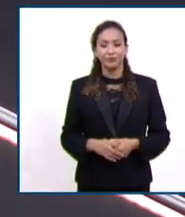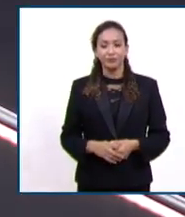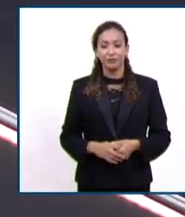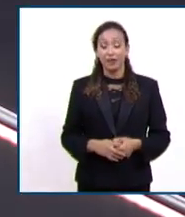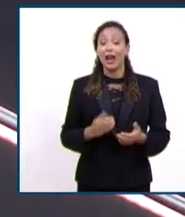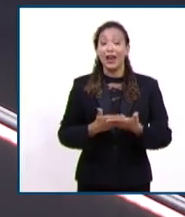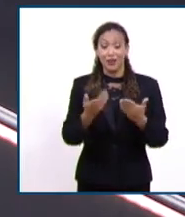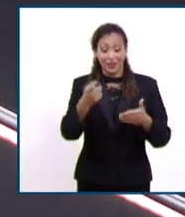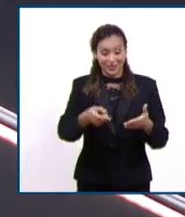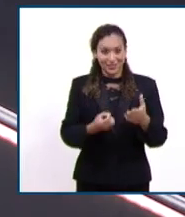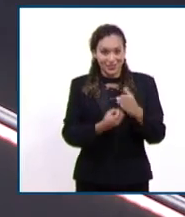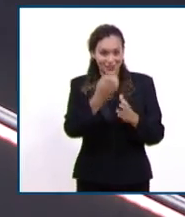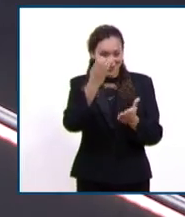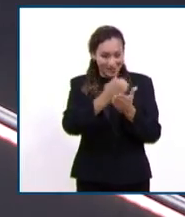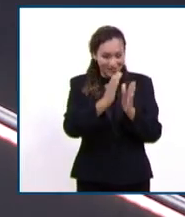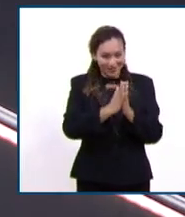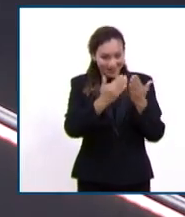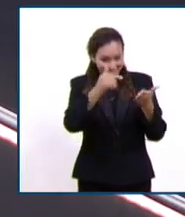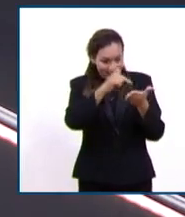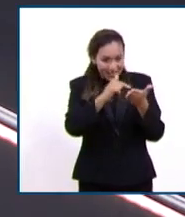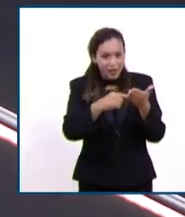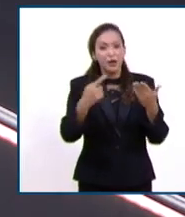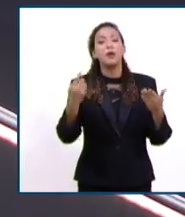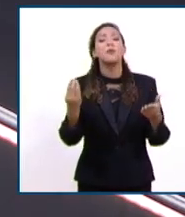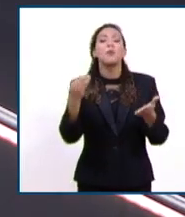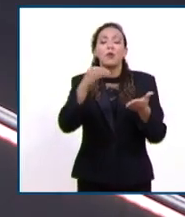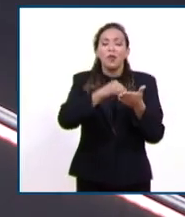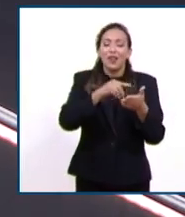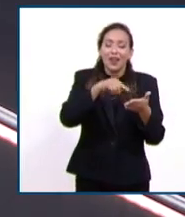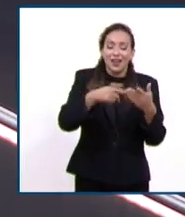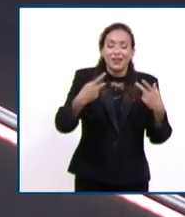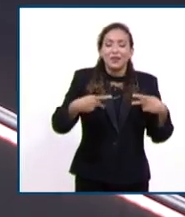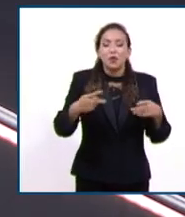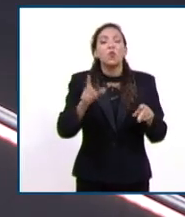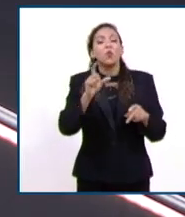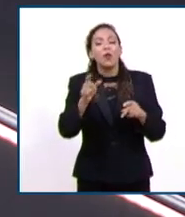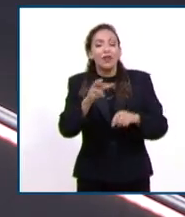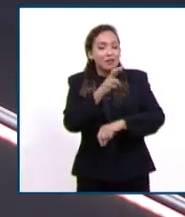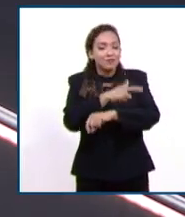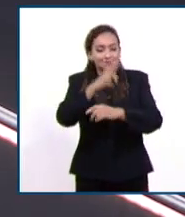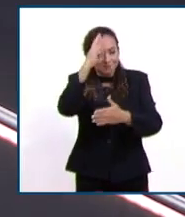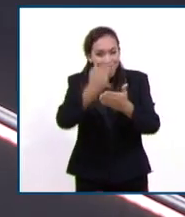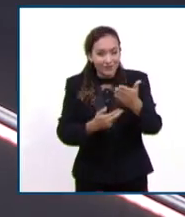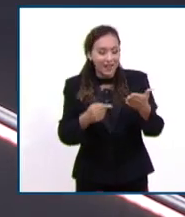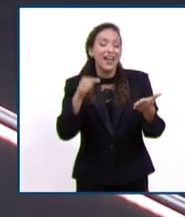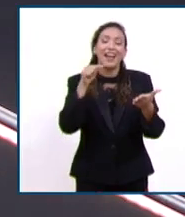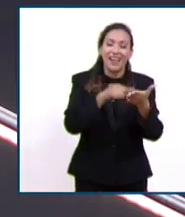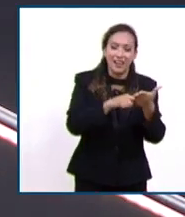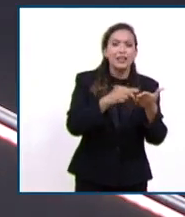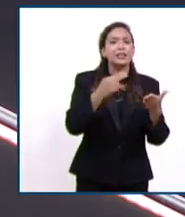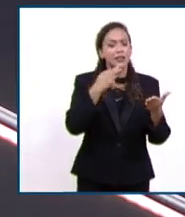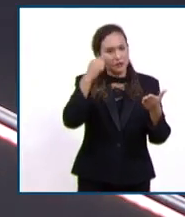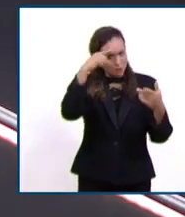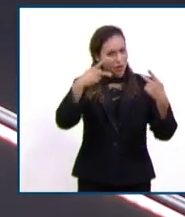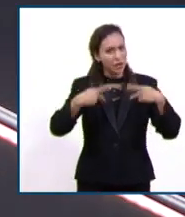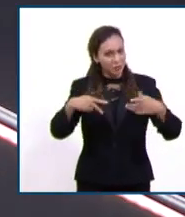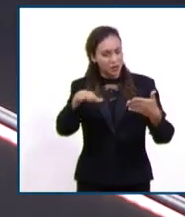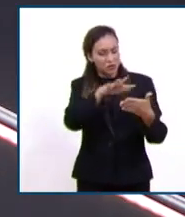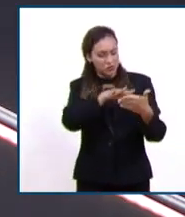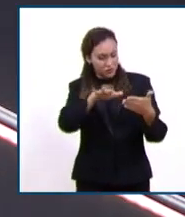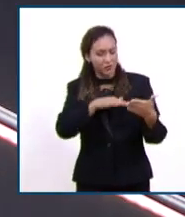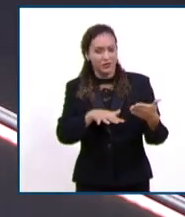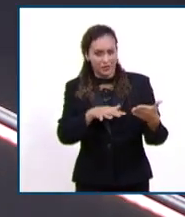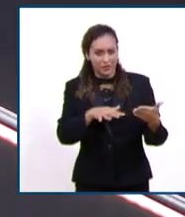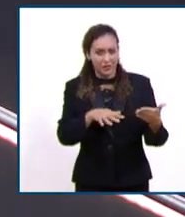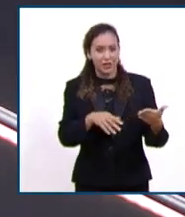este catálogo de sujetos sancionados, no solo sería útil para la consulta ciudadana con fines